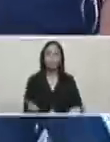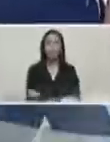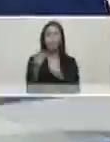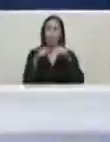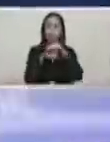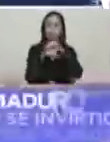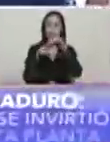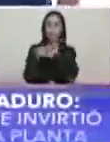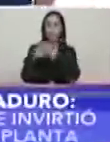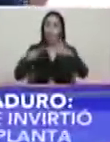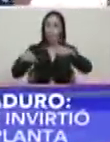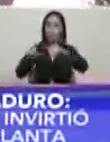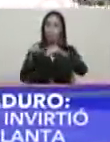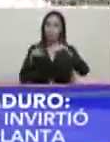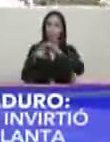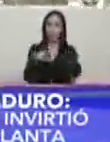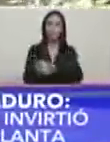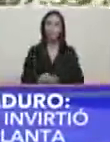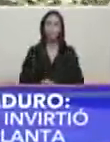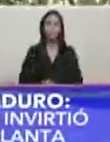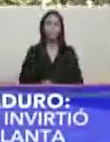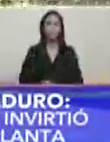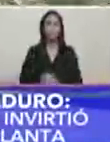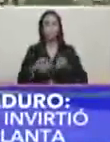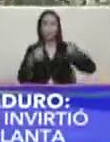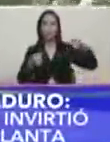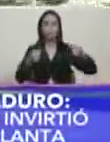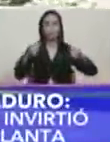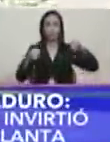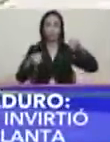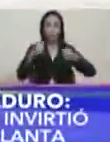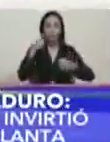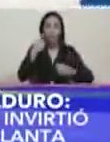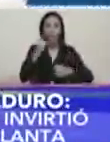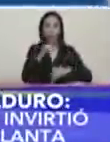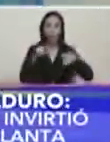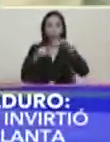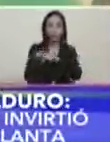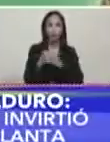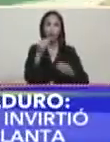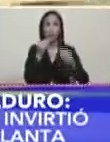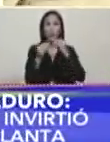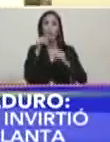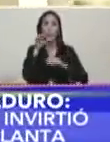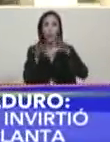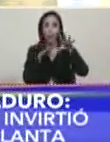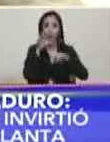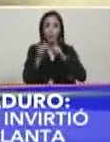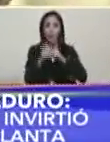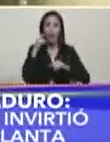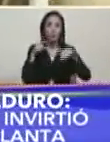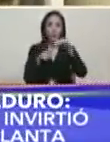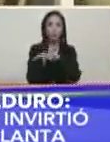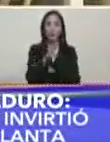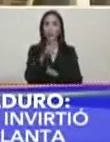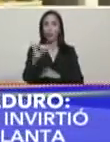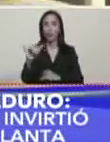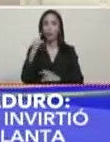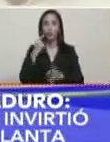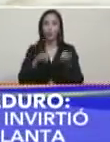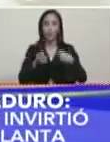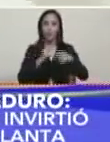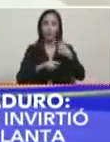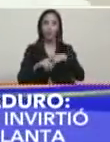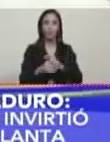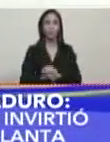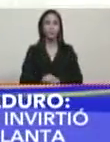de aquí porque aquí se va un camión a distribuir alimento balanceado a toda la región de los Valles del Tuy. Así es, para